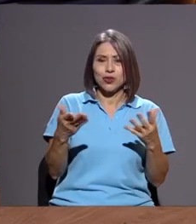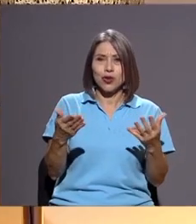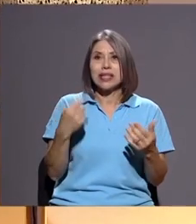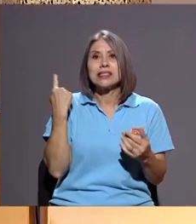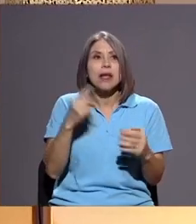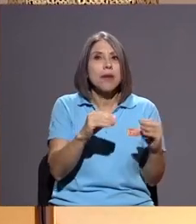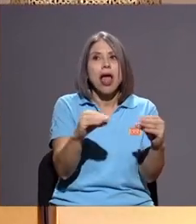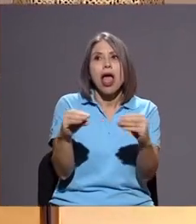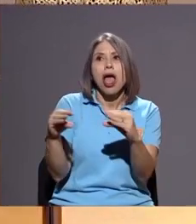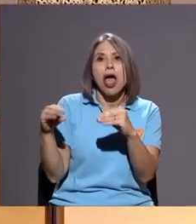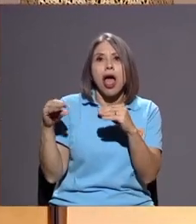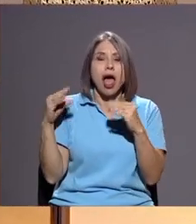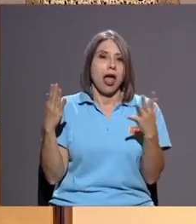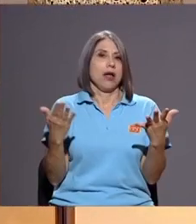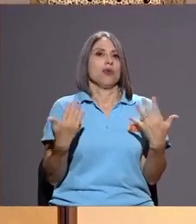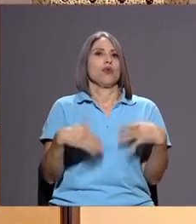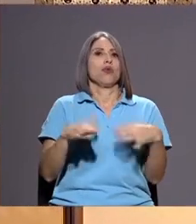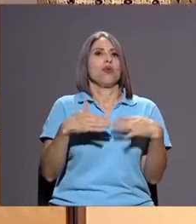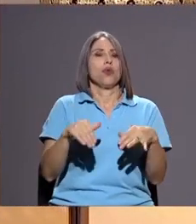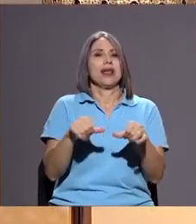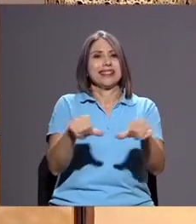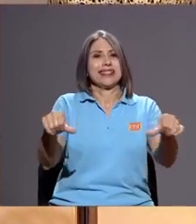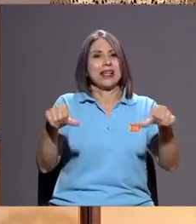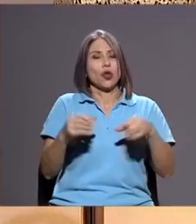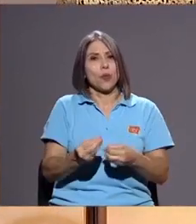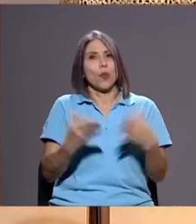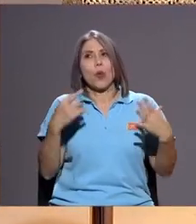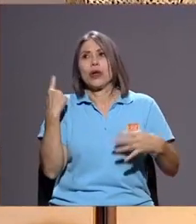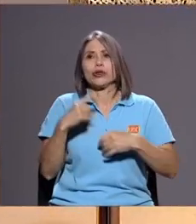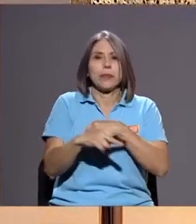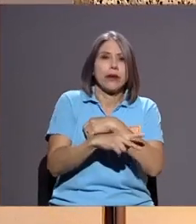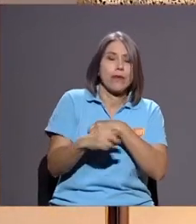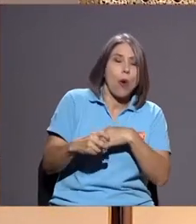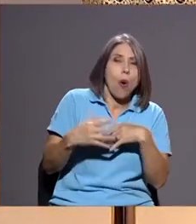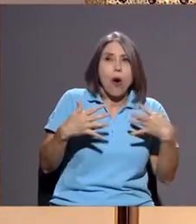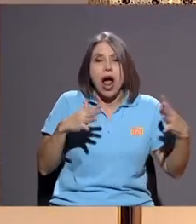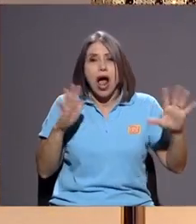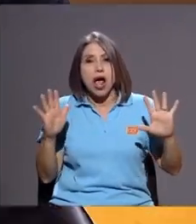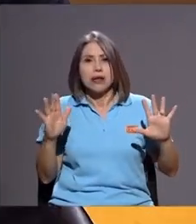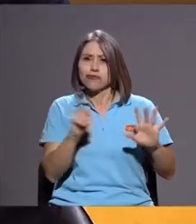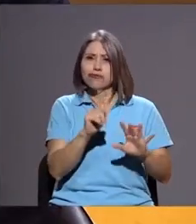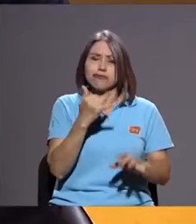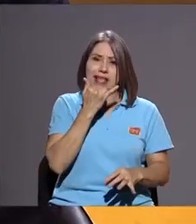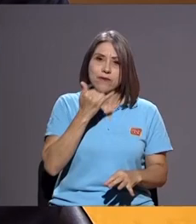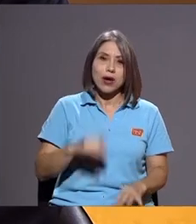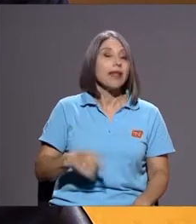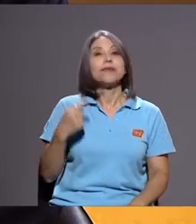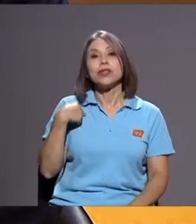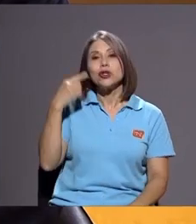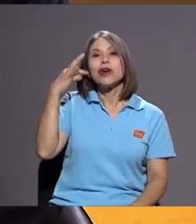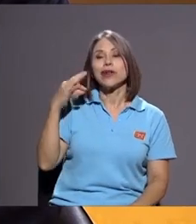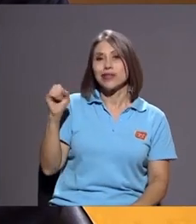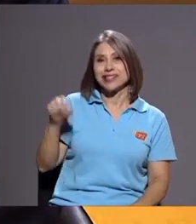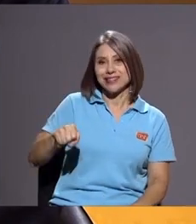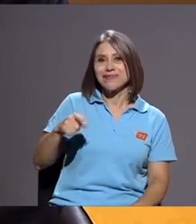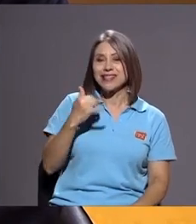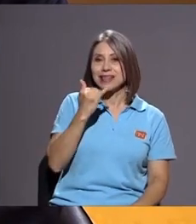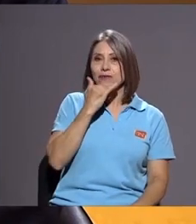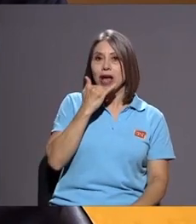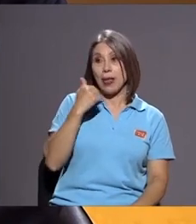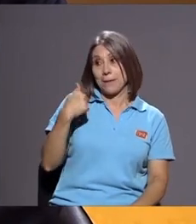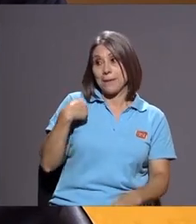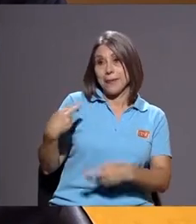público está lleno de alí babá y los 40 me parece que es una precisión yo creo que en